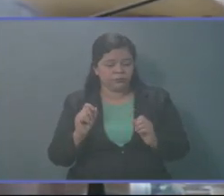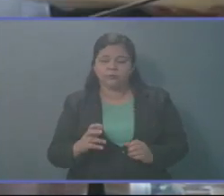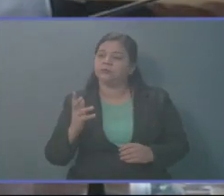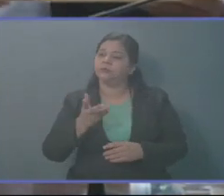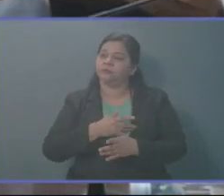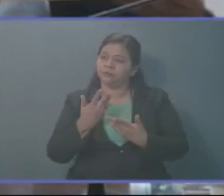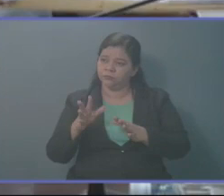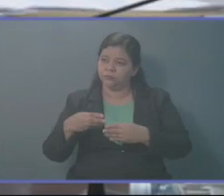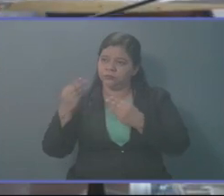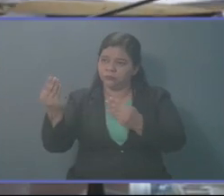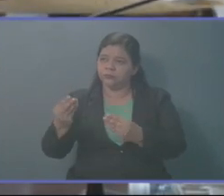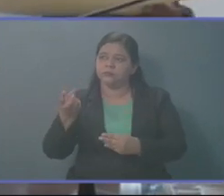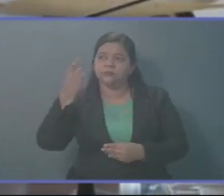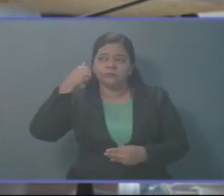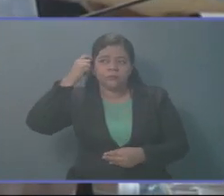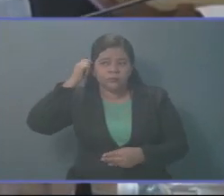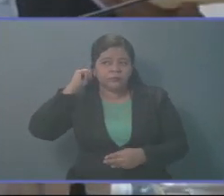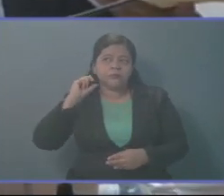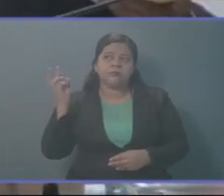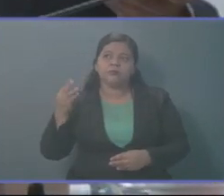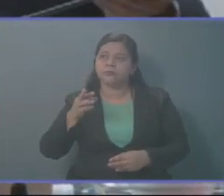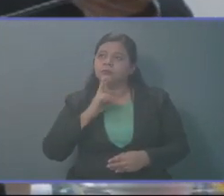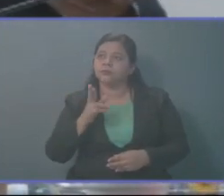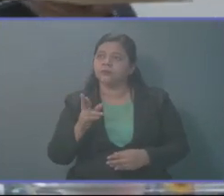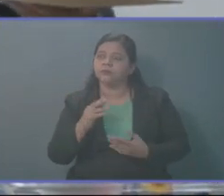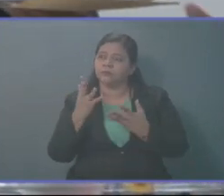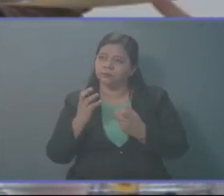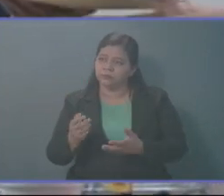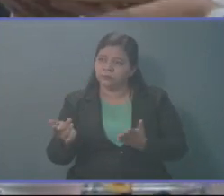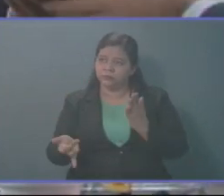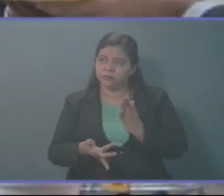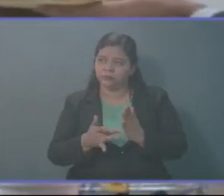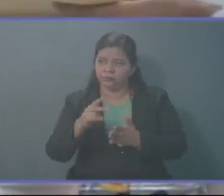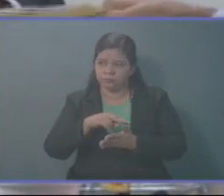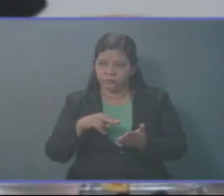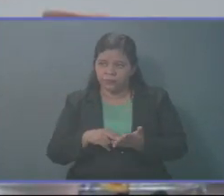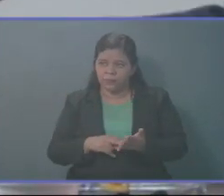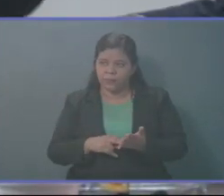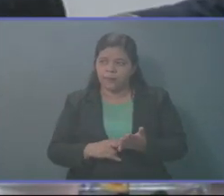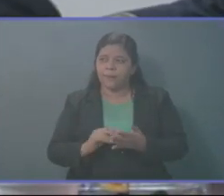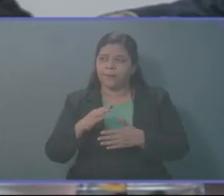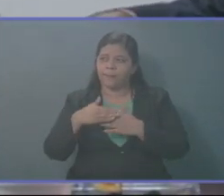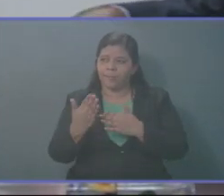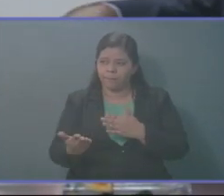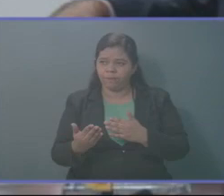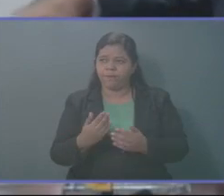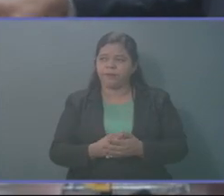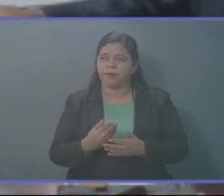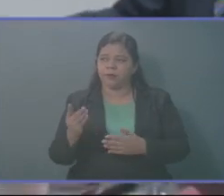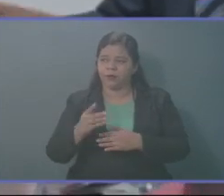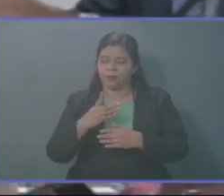y el ministro contestó. Se lo voy a poner al técnico para que lo lea. Después le doy la palabra, doctor Parker.